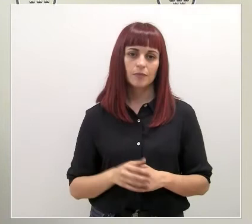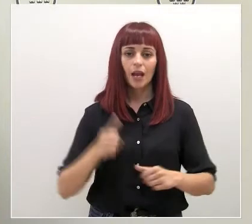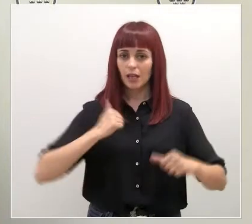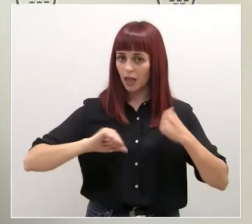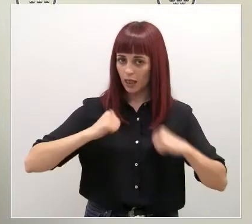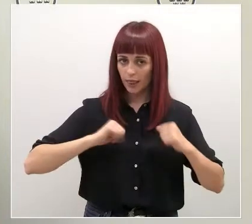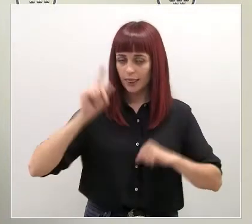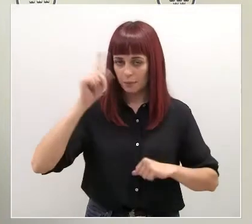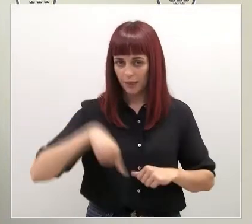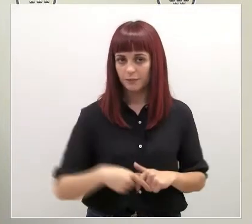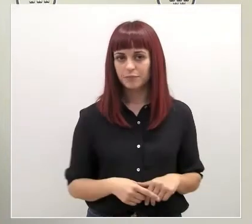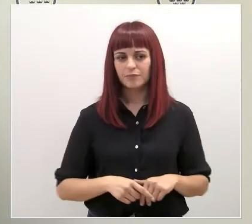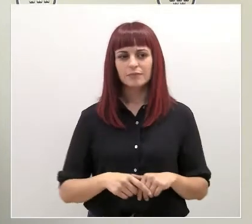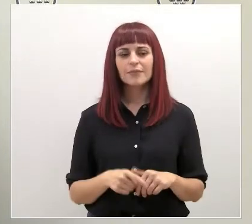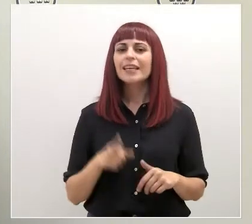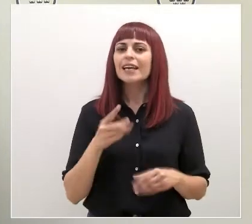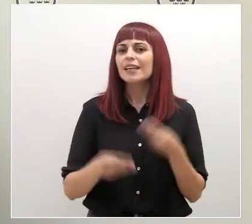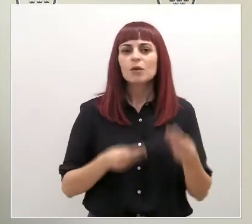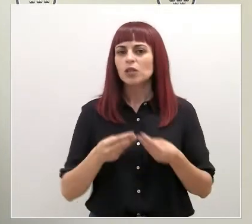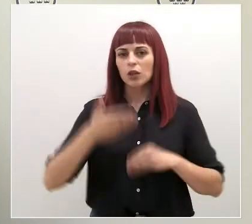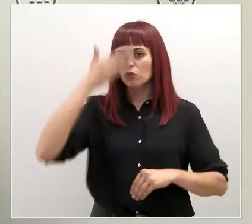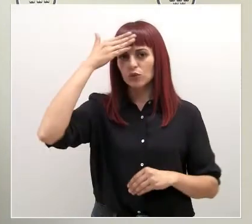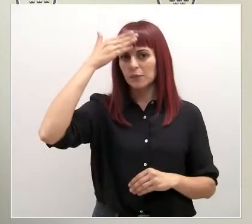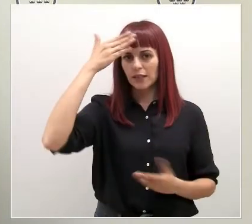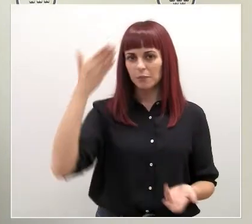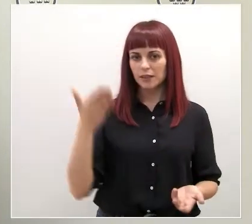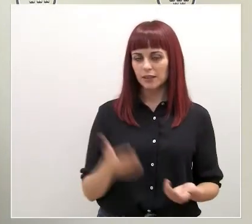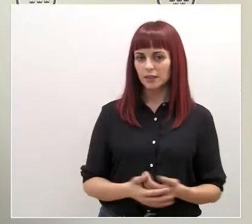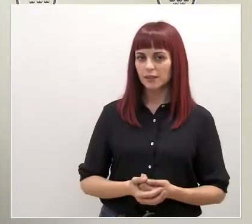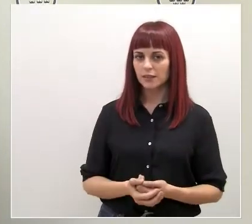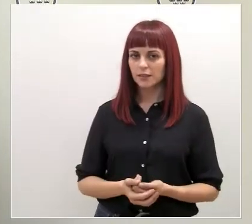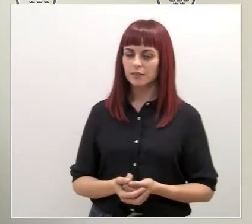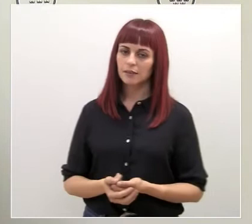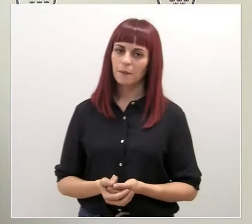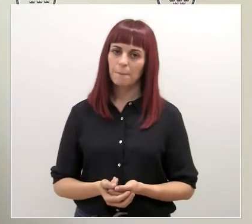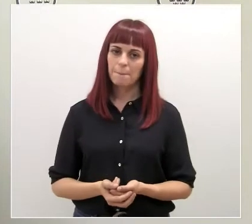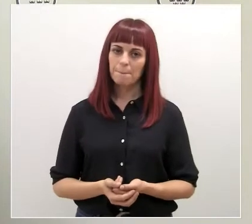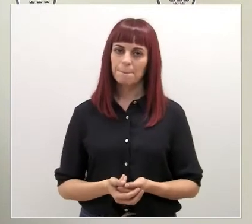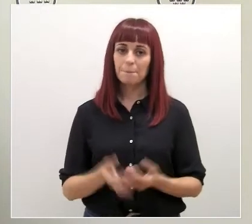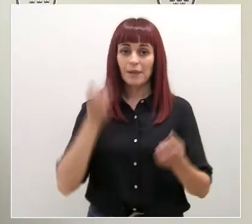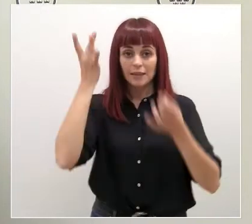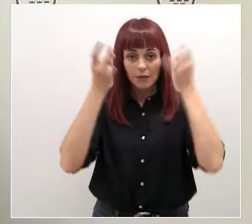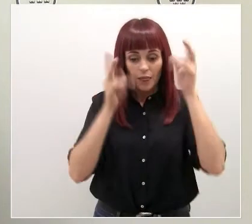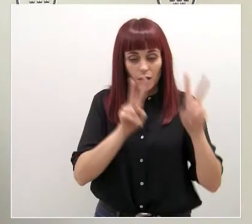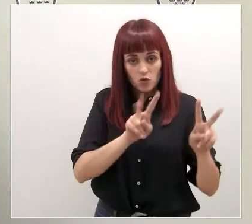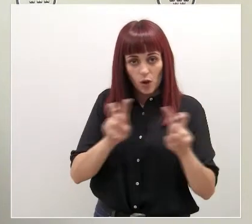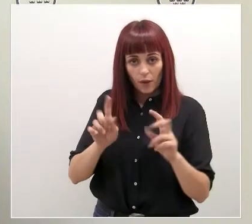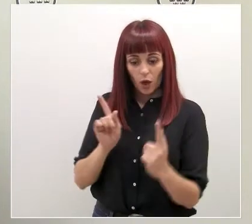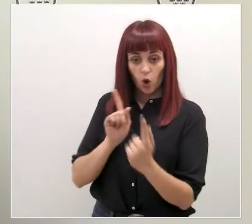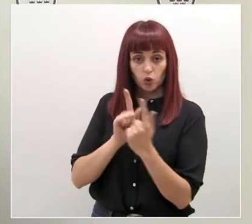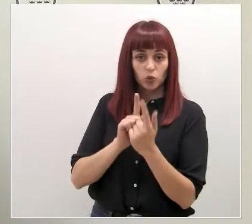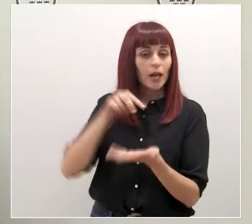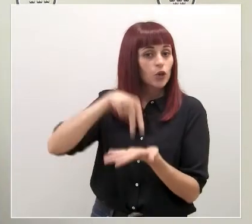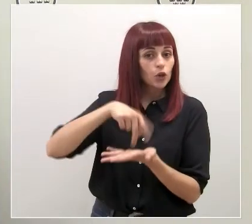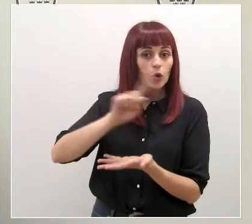quirúrgica, y sobre todo lo que se está haciendo fundamentalmente es dejar o poner actividades nuevas de interconsultas no